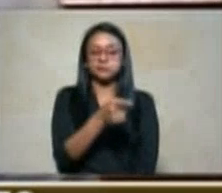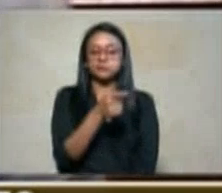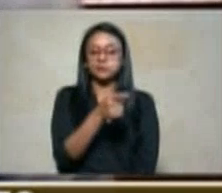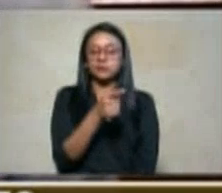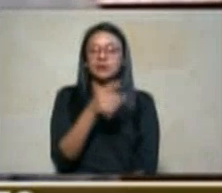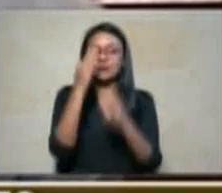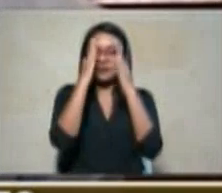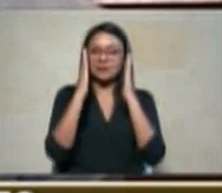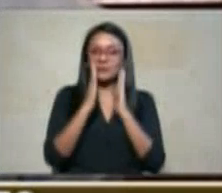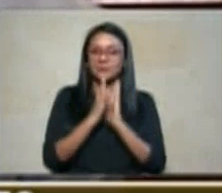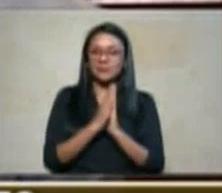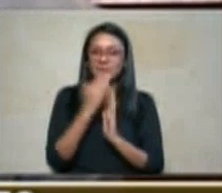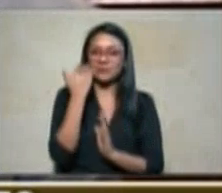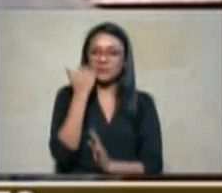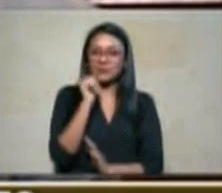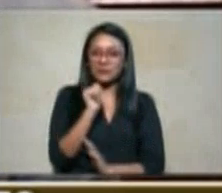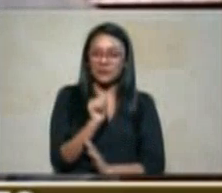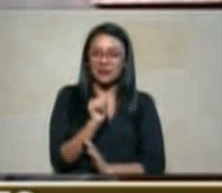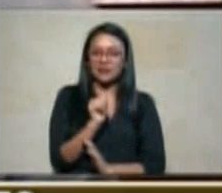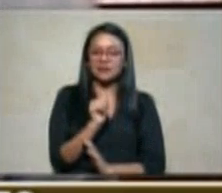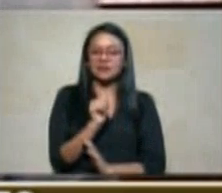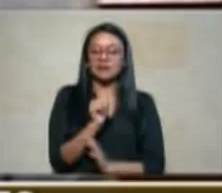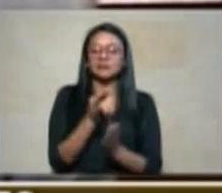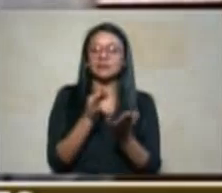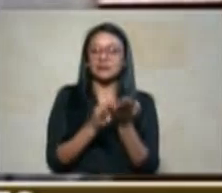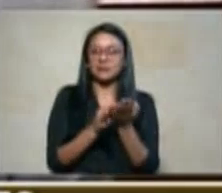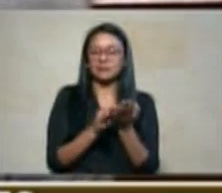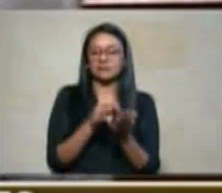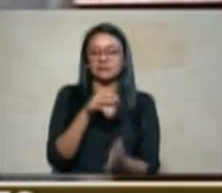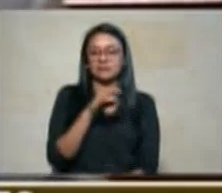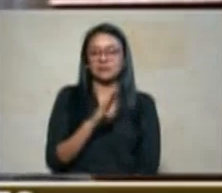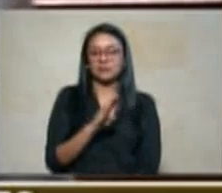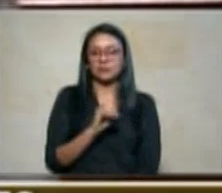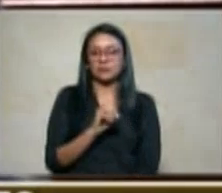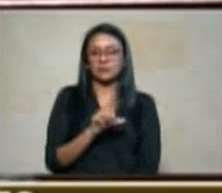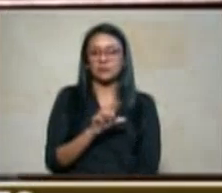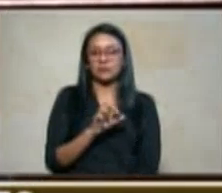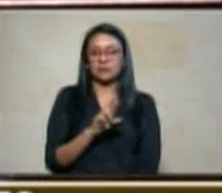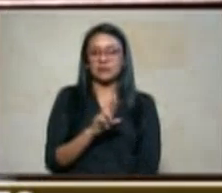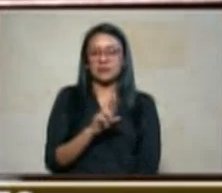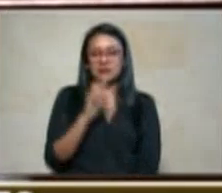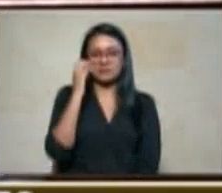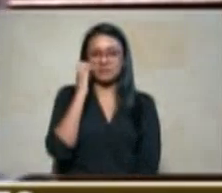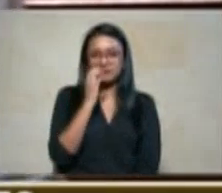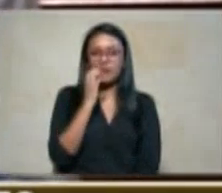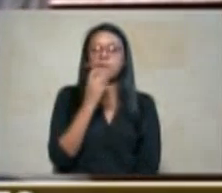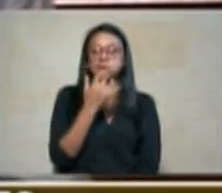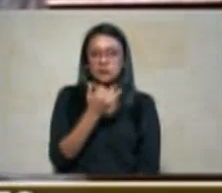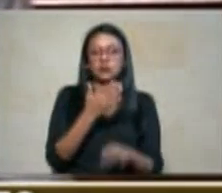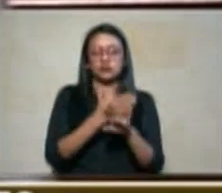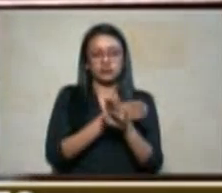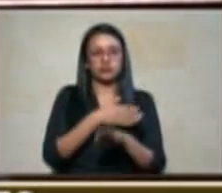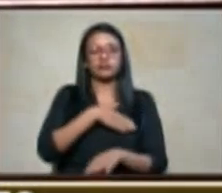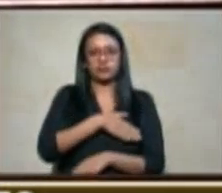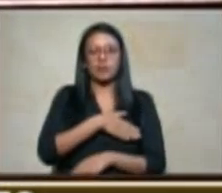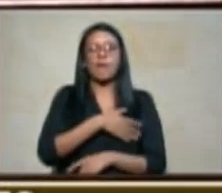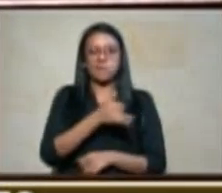de la monja en Carmen de Bolívar. Este es el caso. Nosotros lo